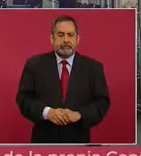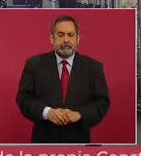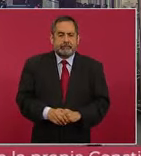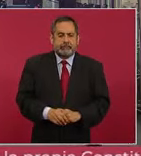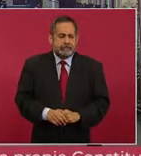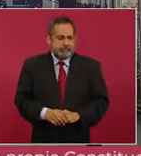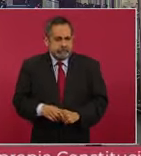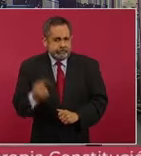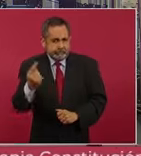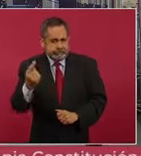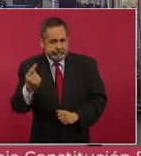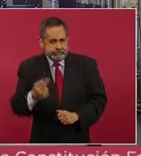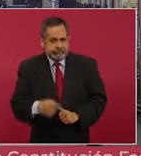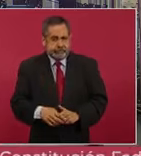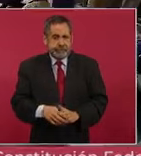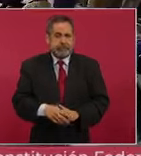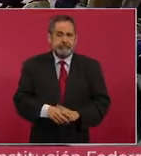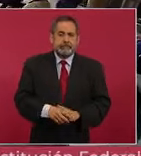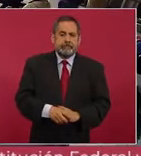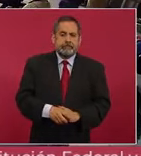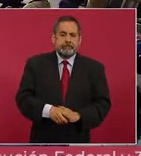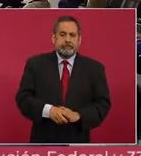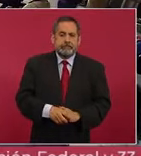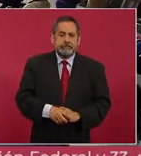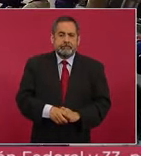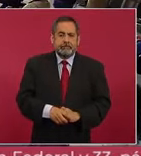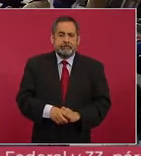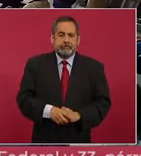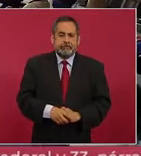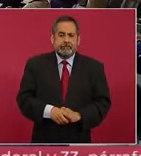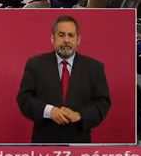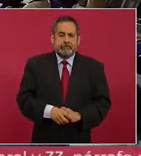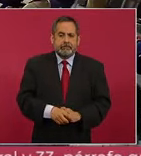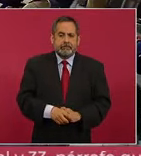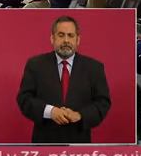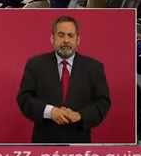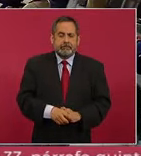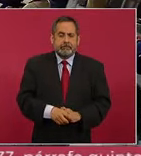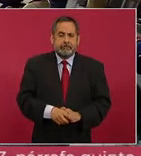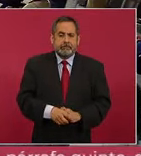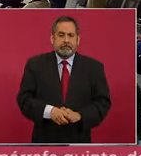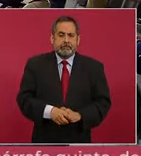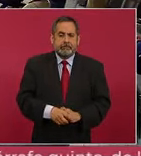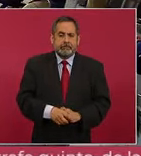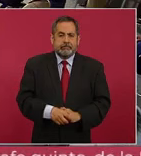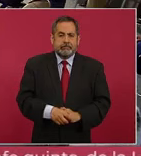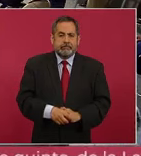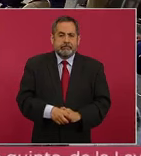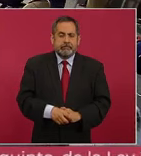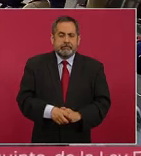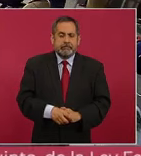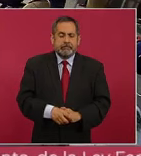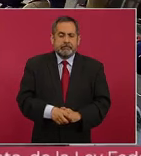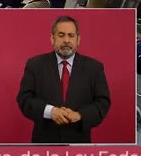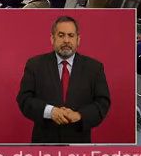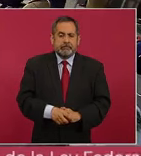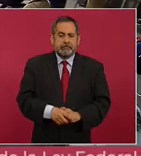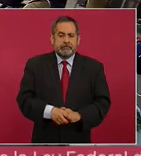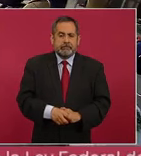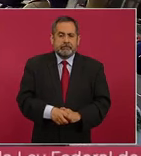¿Cómo? La violencia que hay en los estadios de fútbol en las últimas semanas, el tratamiento que ha hecho la Federación Mexicana de Fútbol, la